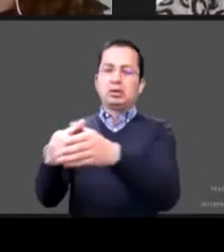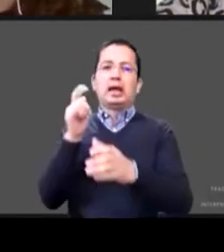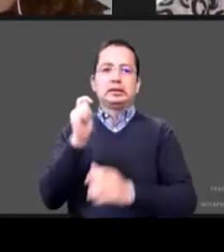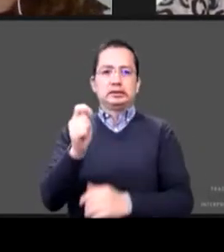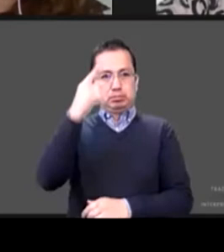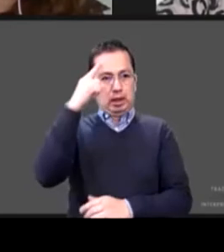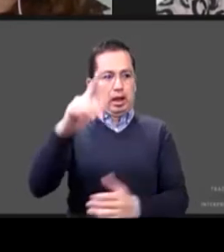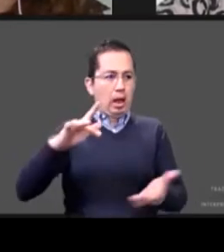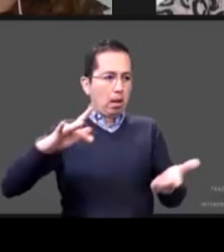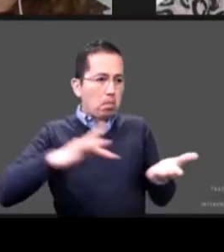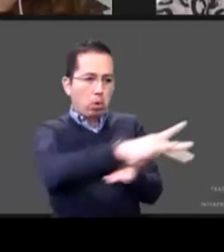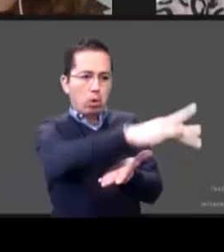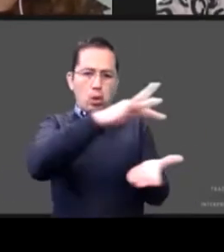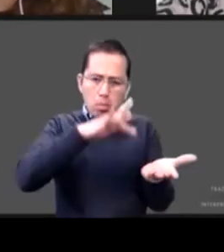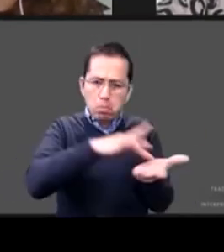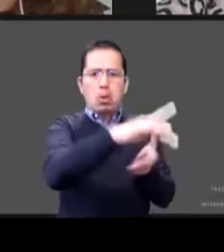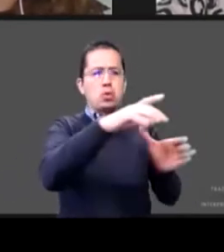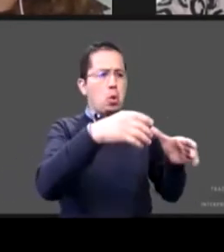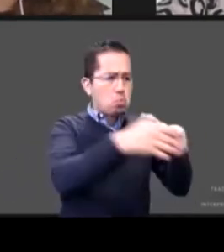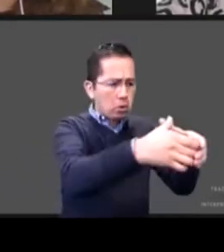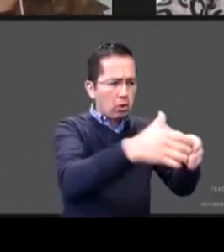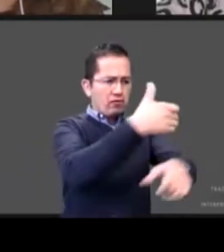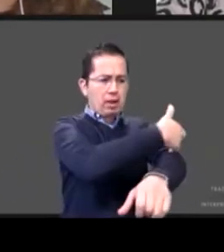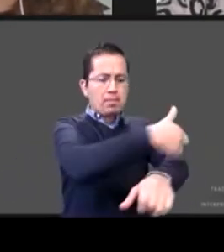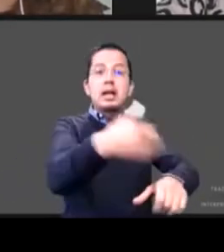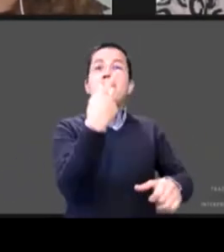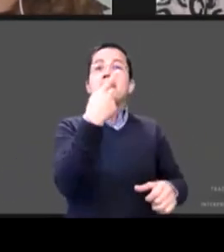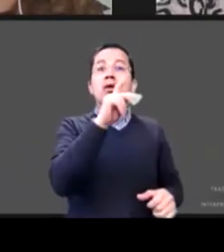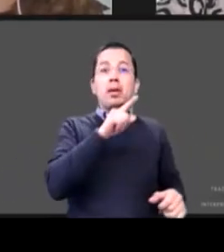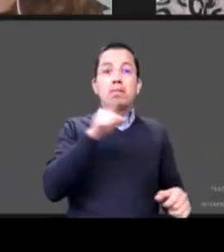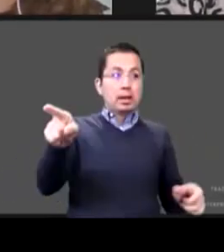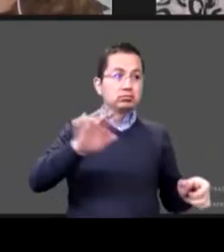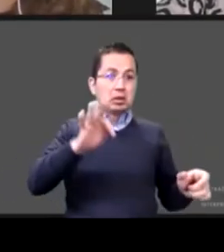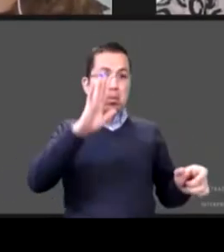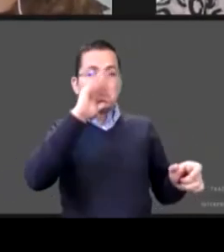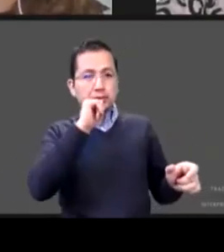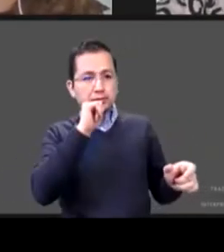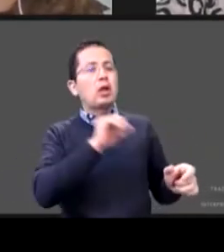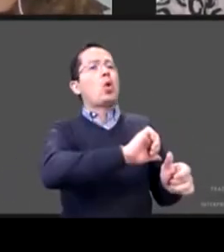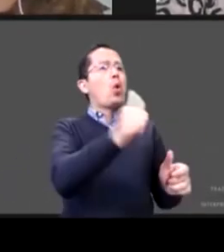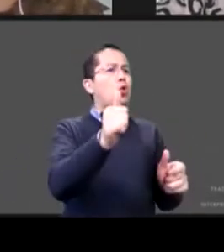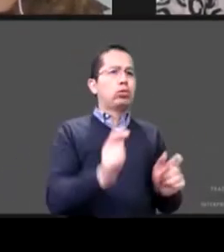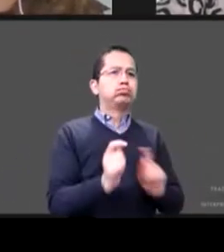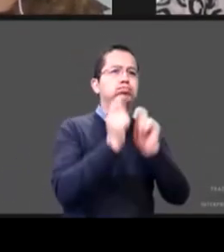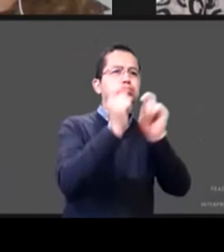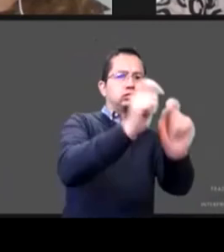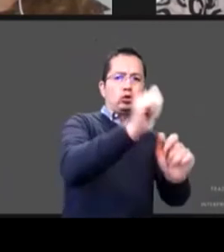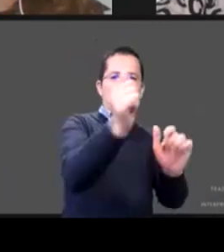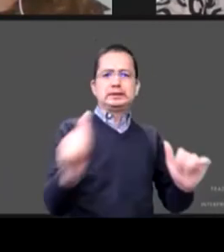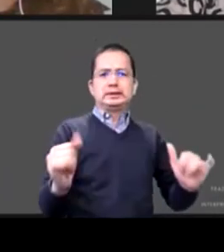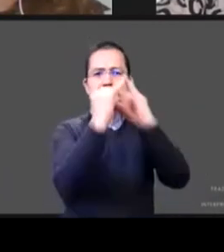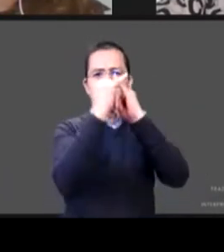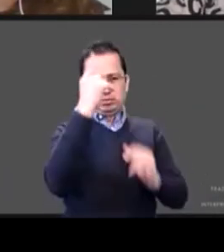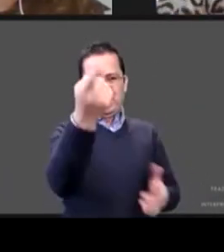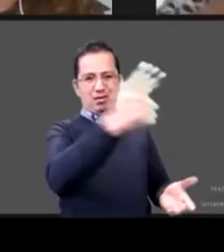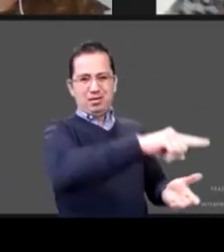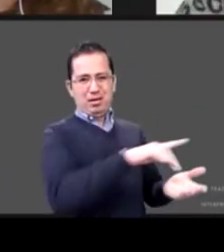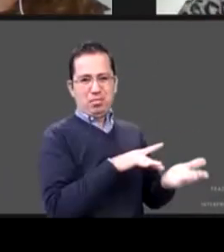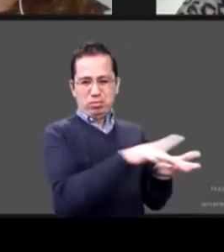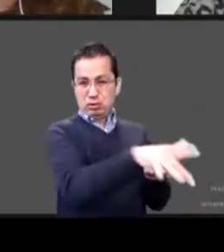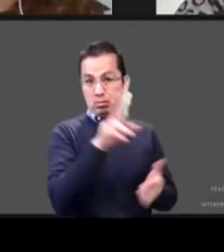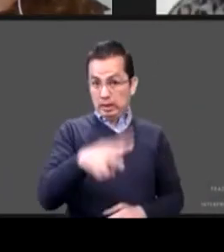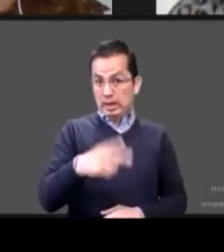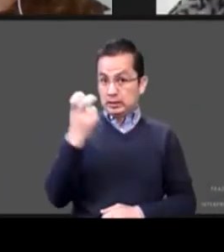canalizar a otras acciones, a otros servicios para completar la atención de las personas. Qué importante, ¿verdad? Muy bien, pues muchas gracias.